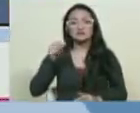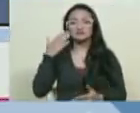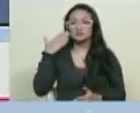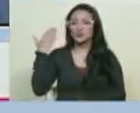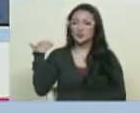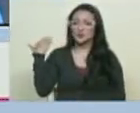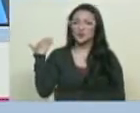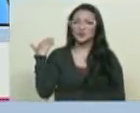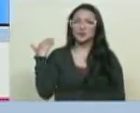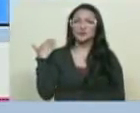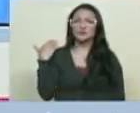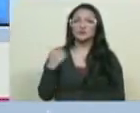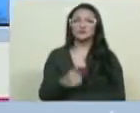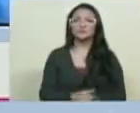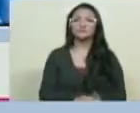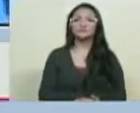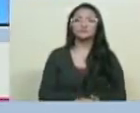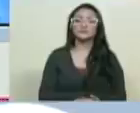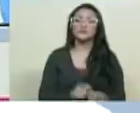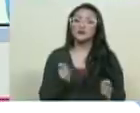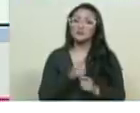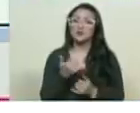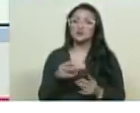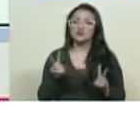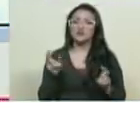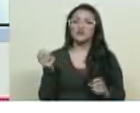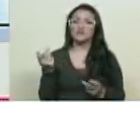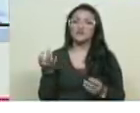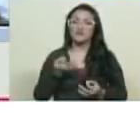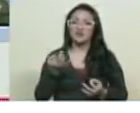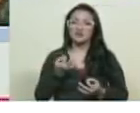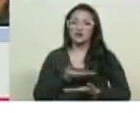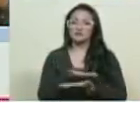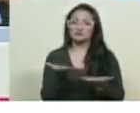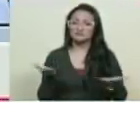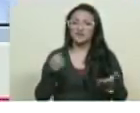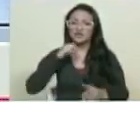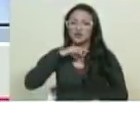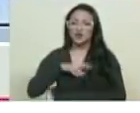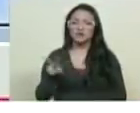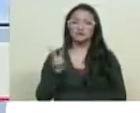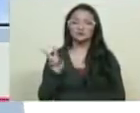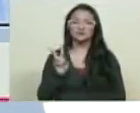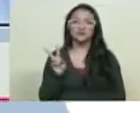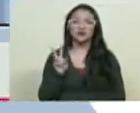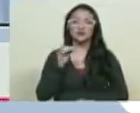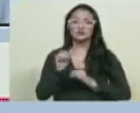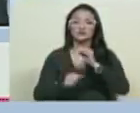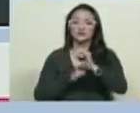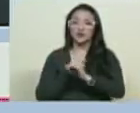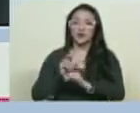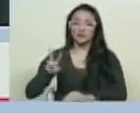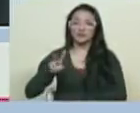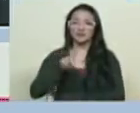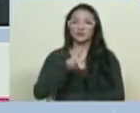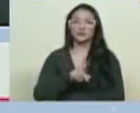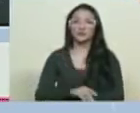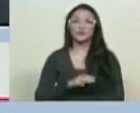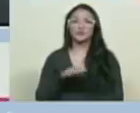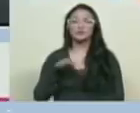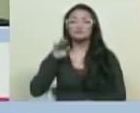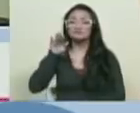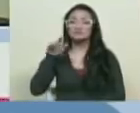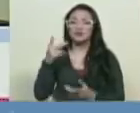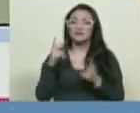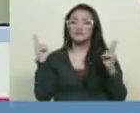una nueva verdad absoluta en la historia venezolana, en un nuevo tiempo, en el siglo XXI. Vamos hacia nuevas